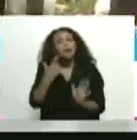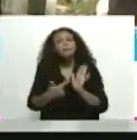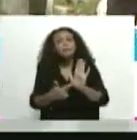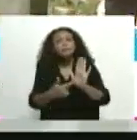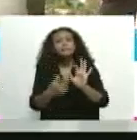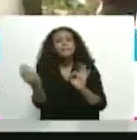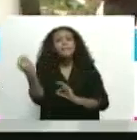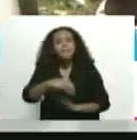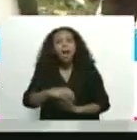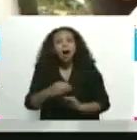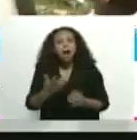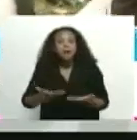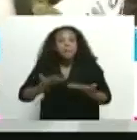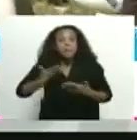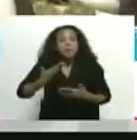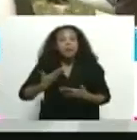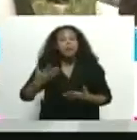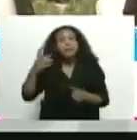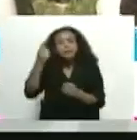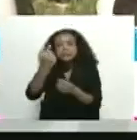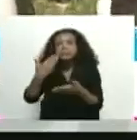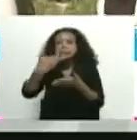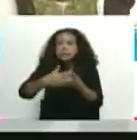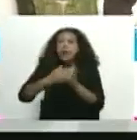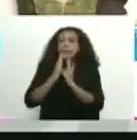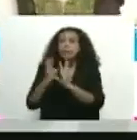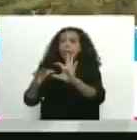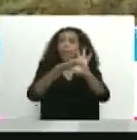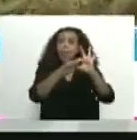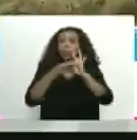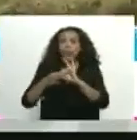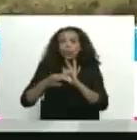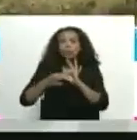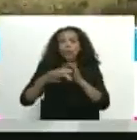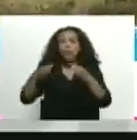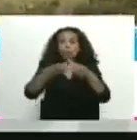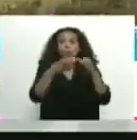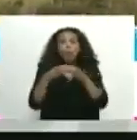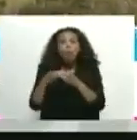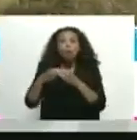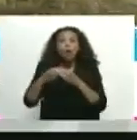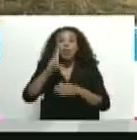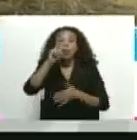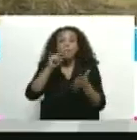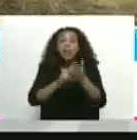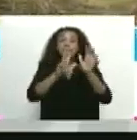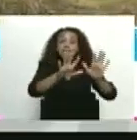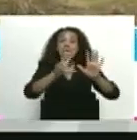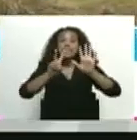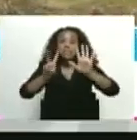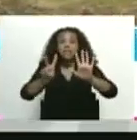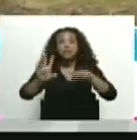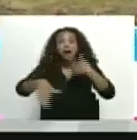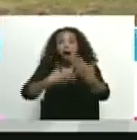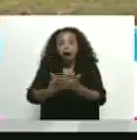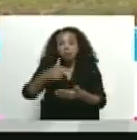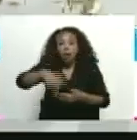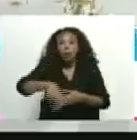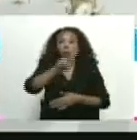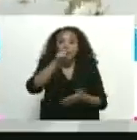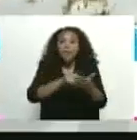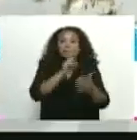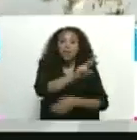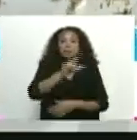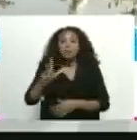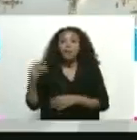acá. Usted ha insistido de la unión de las fuerzas productivas. Del 2017 a hoy hemos incrementado la